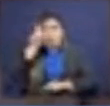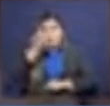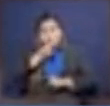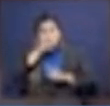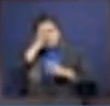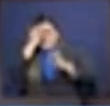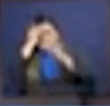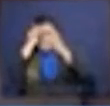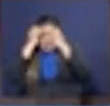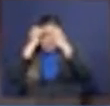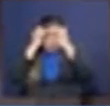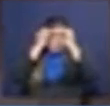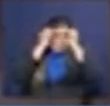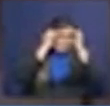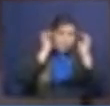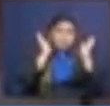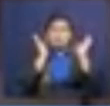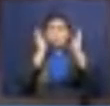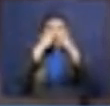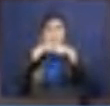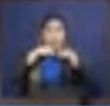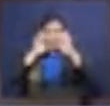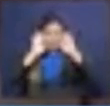de concentración,